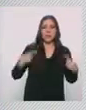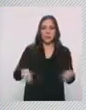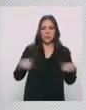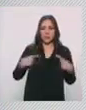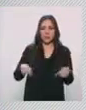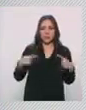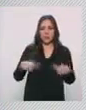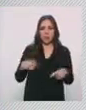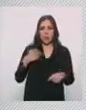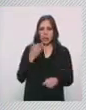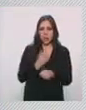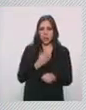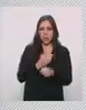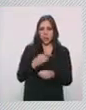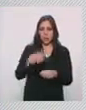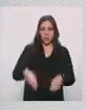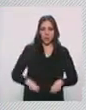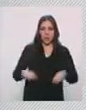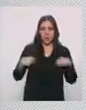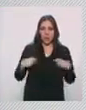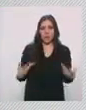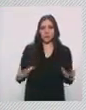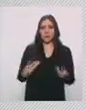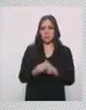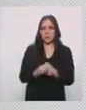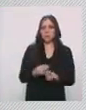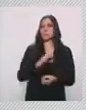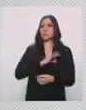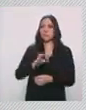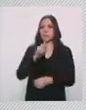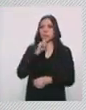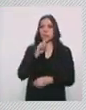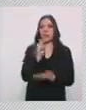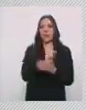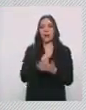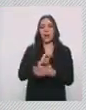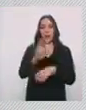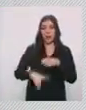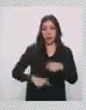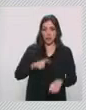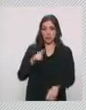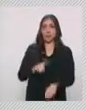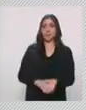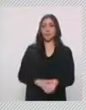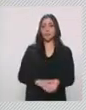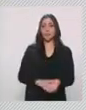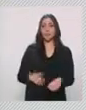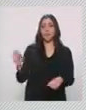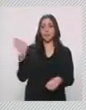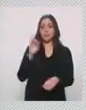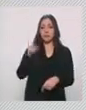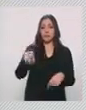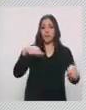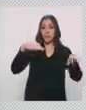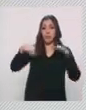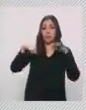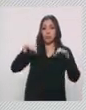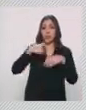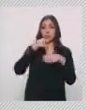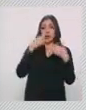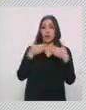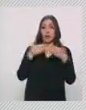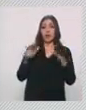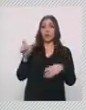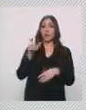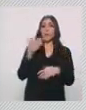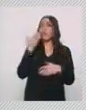parte en este momento de su vida, incluso mascotas, e incluso si en esa hoja que se llama Abrir cuando no